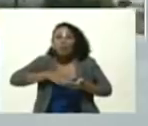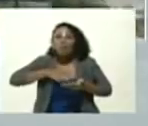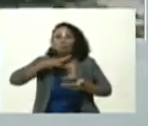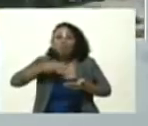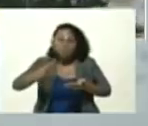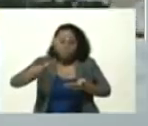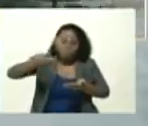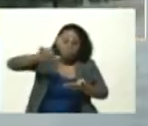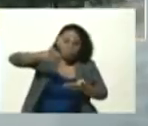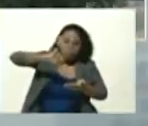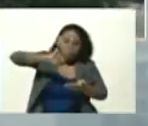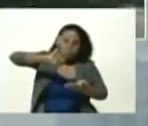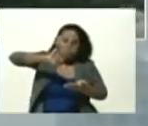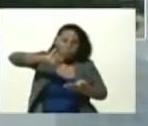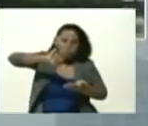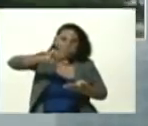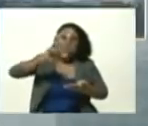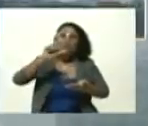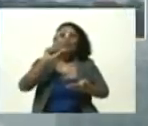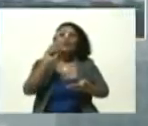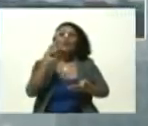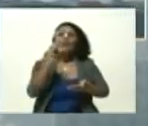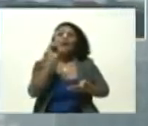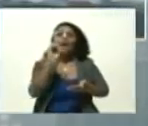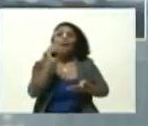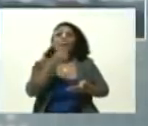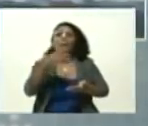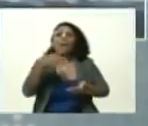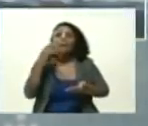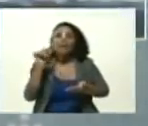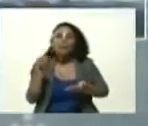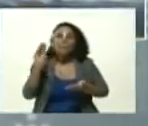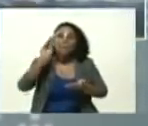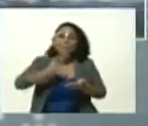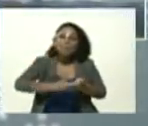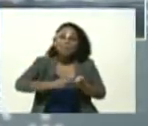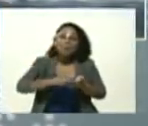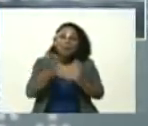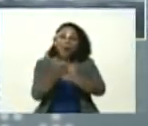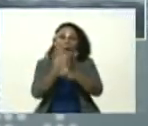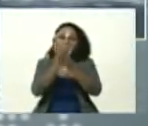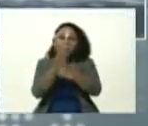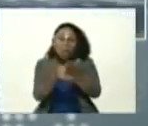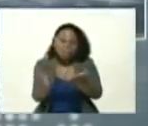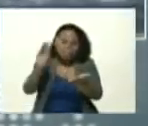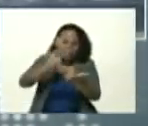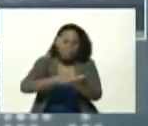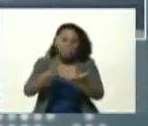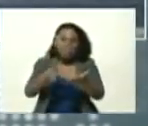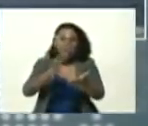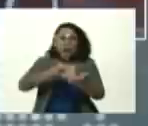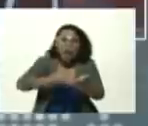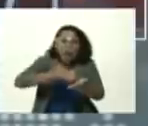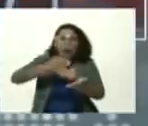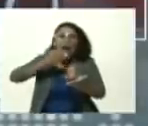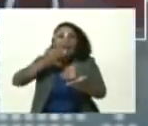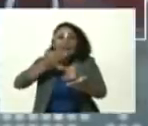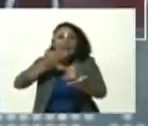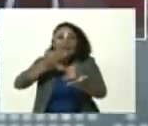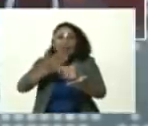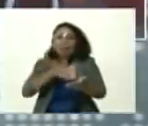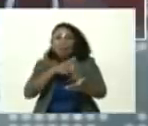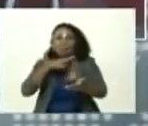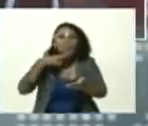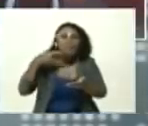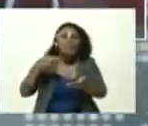de suero, metes la arepa, compadre, y te mueres después.